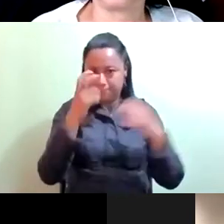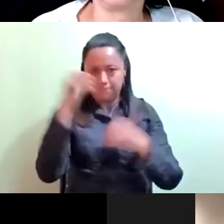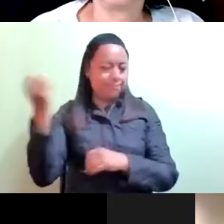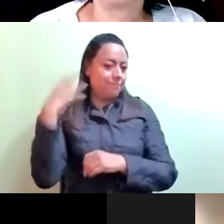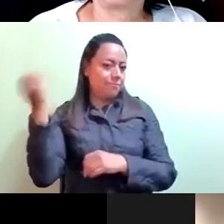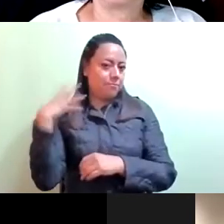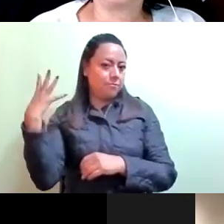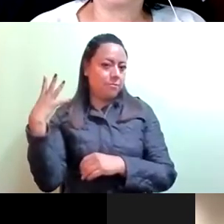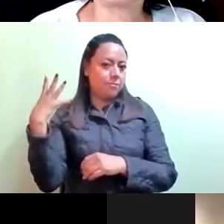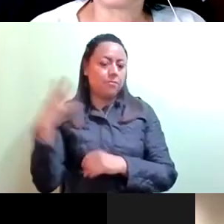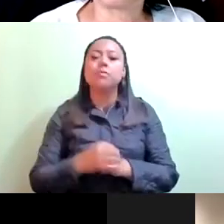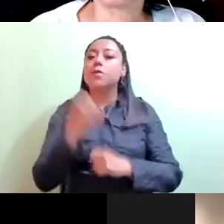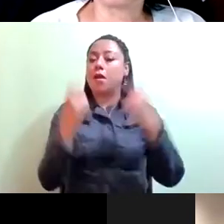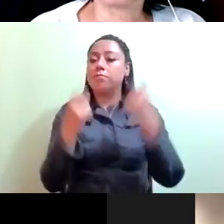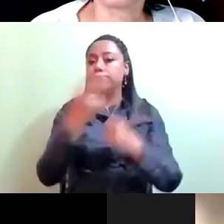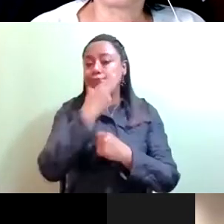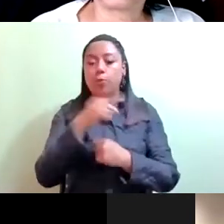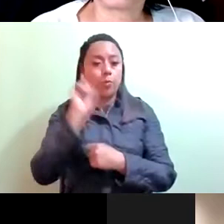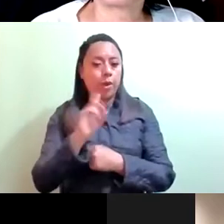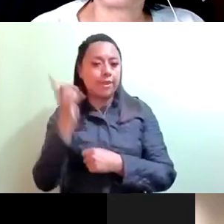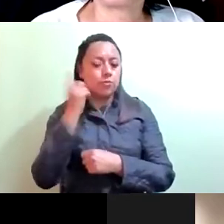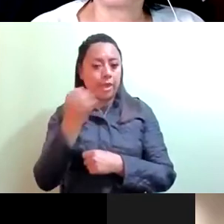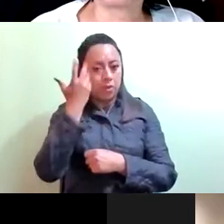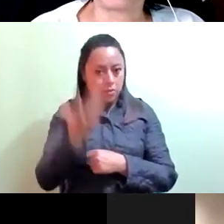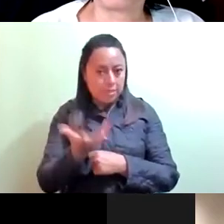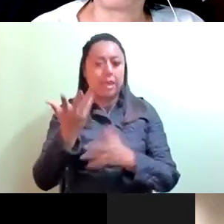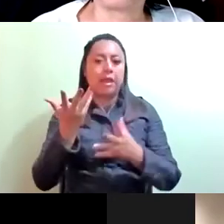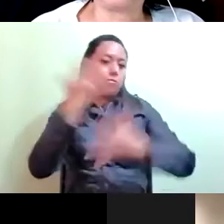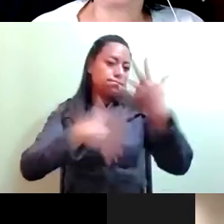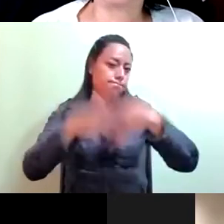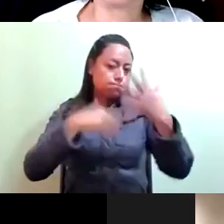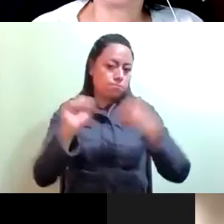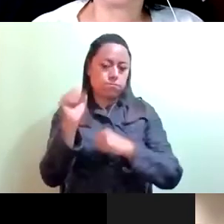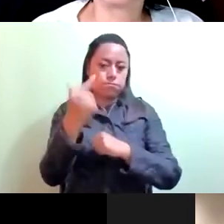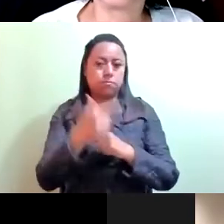¿Alguna diputada o algún diputado desea hacer uso de la palabra?